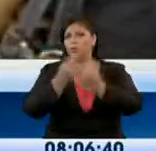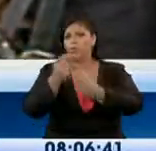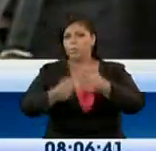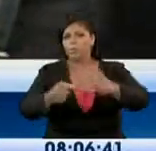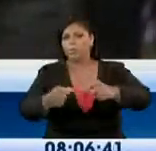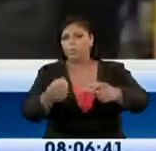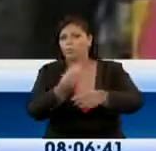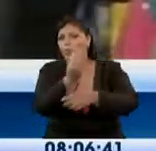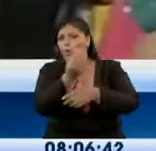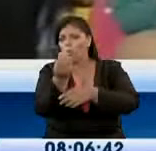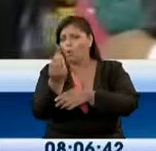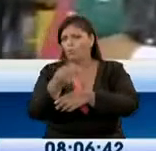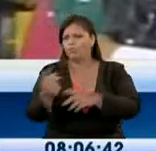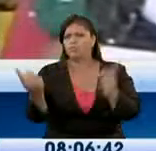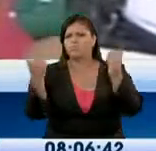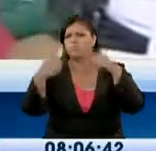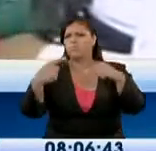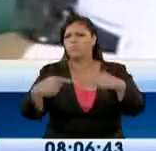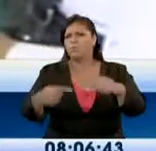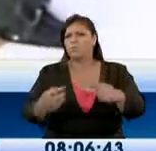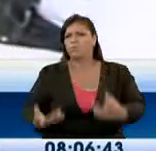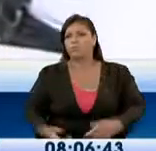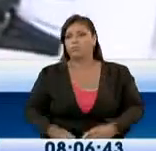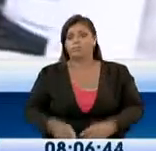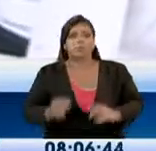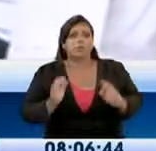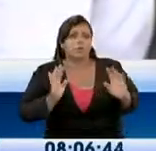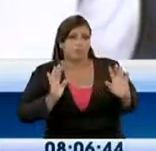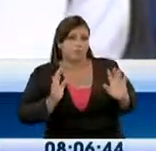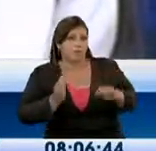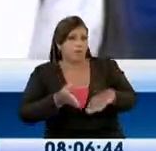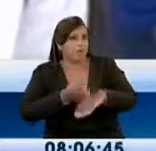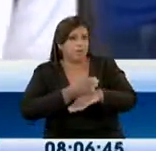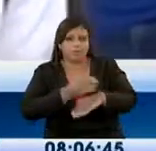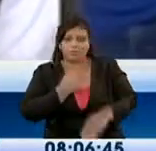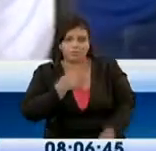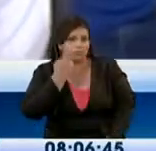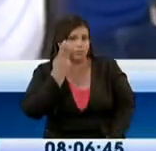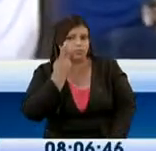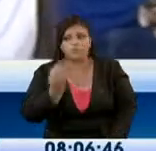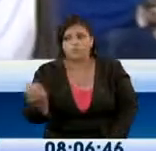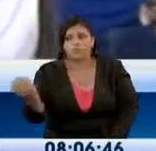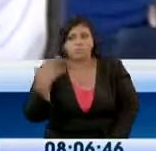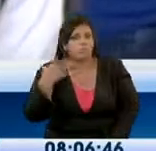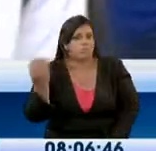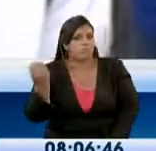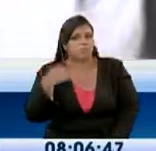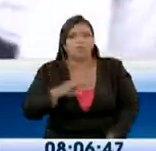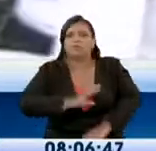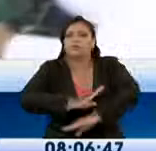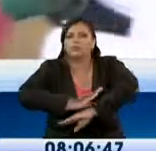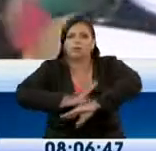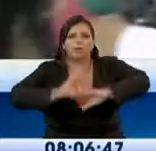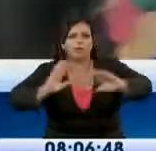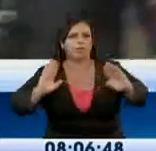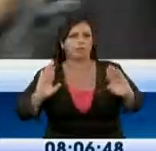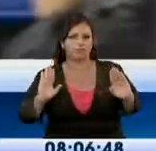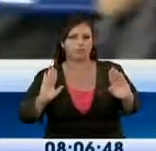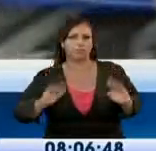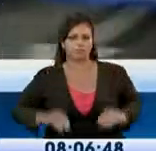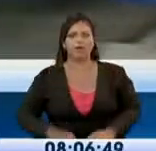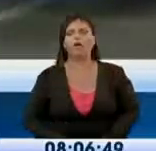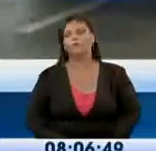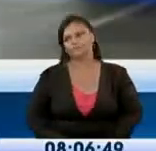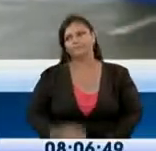venido bastante un poco aquí, que estaban cerrados los baños, dicen así, no es, yo no he visto. ¿Usted no ha presenciado? No, sino que dicen nomás. Dicen,